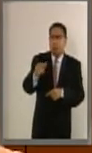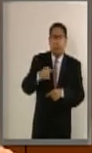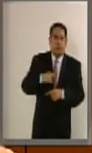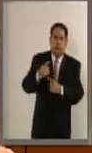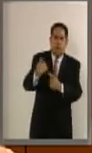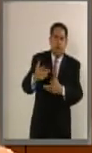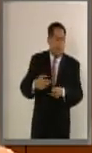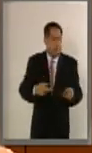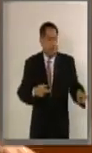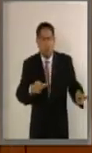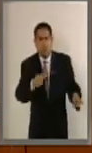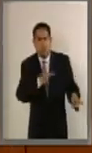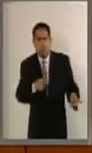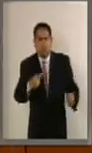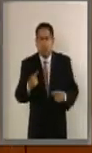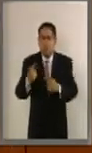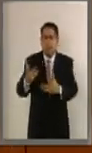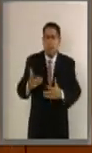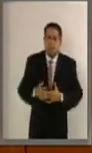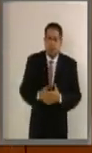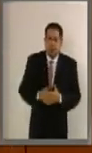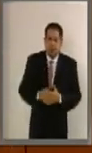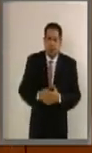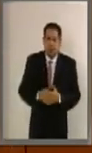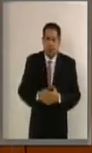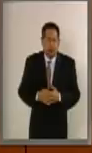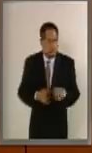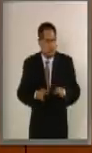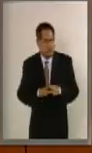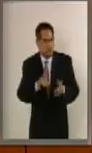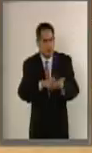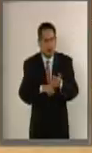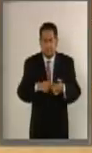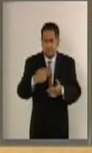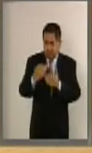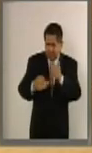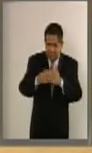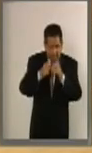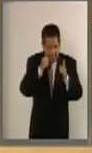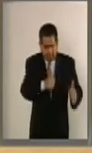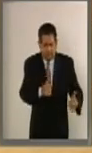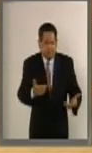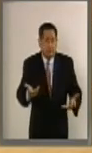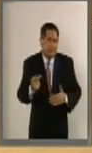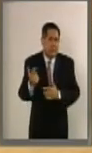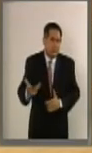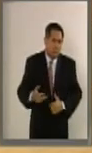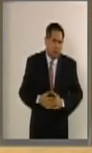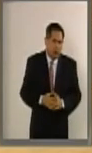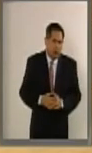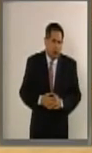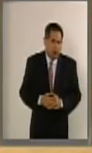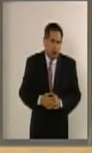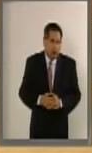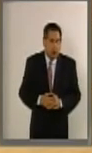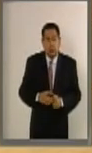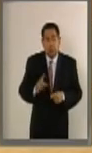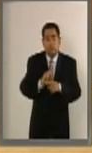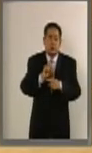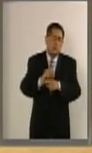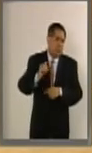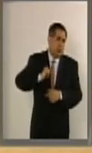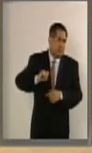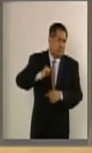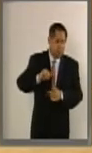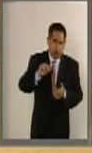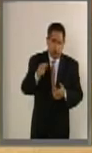los pobres como una situación dependiente? Más aún, desde aquel noviembre